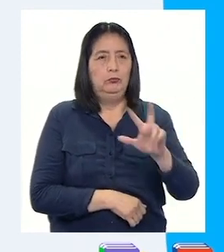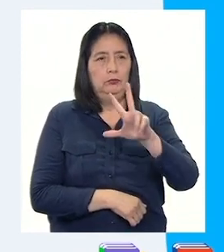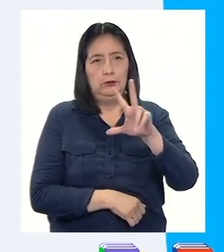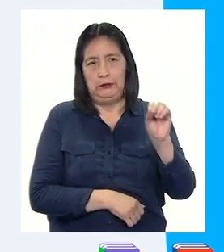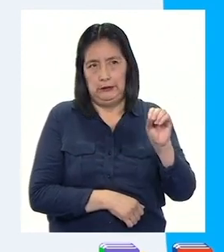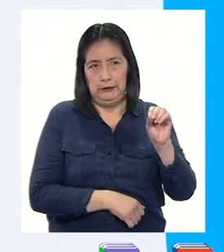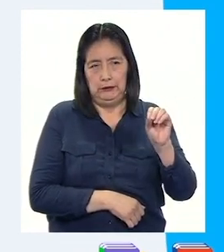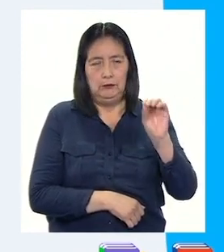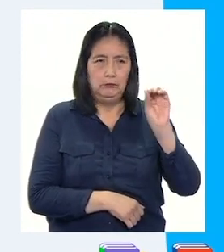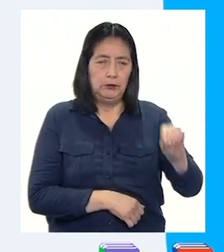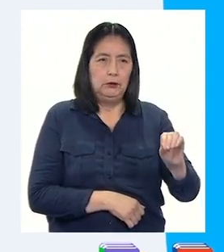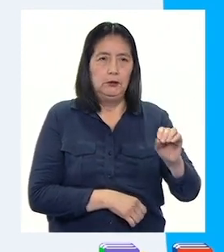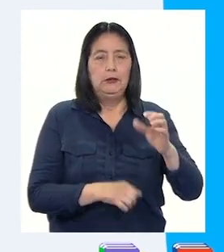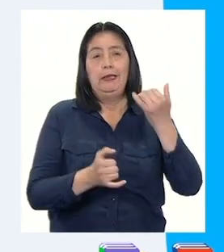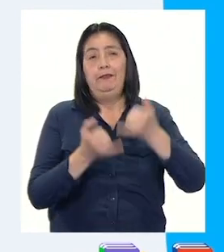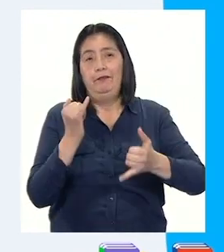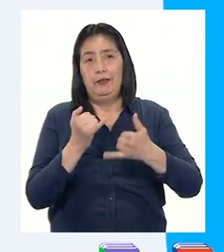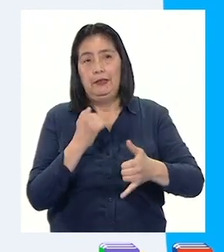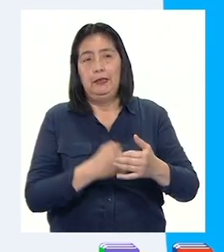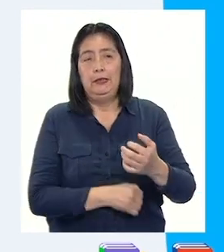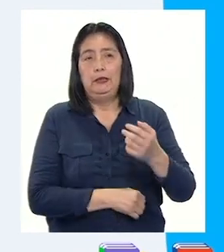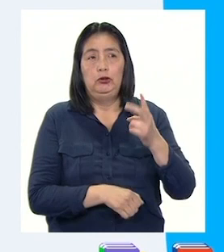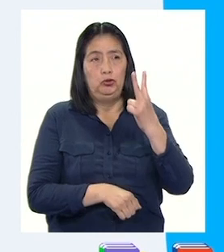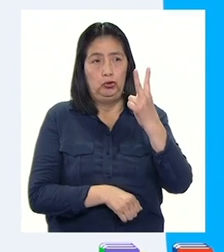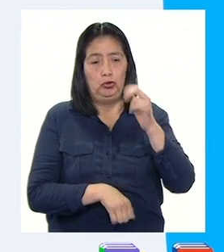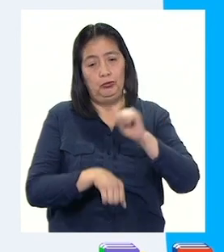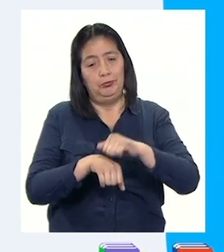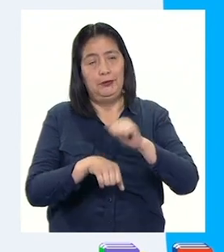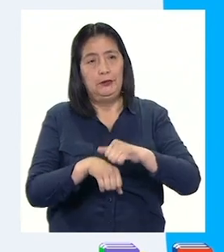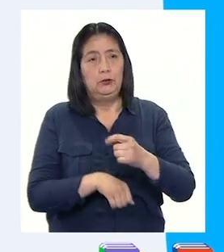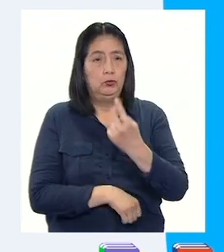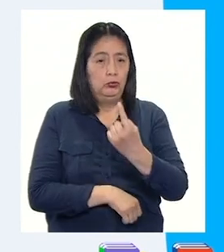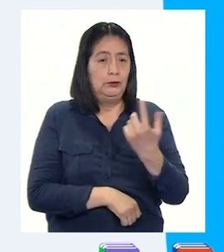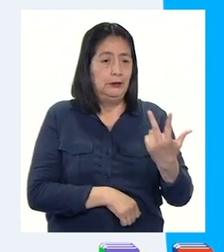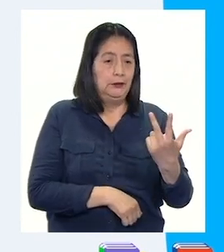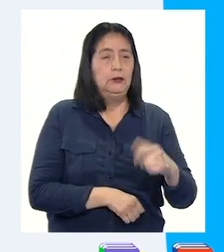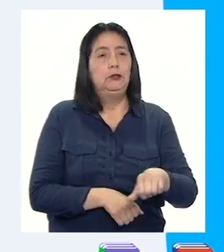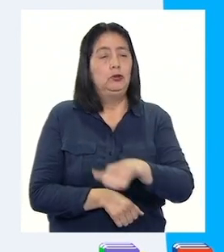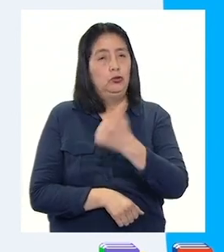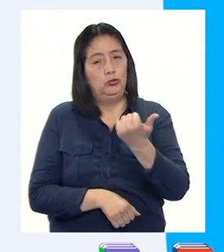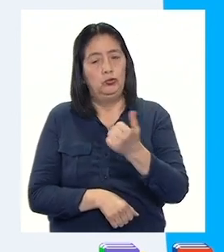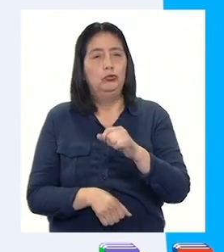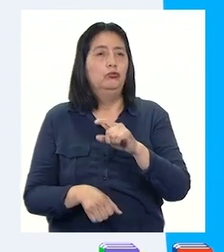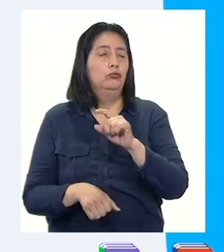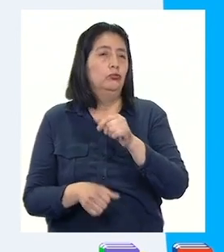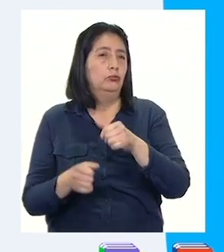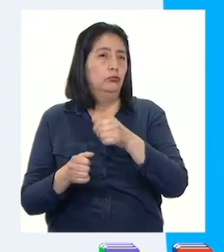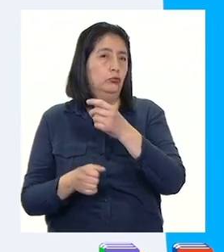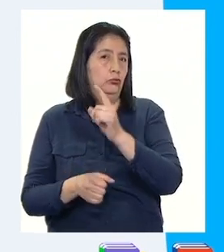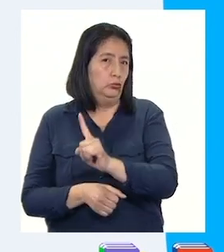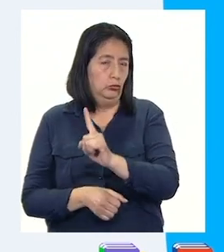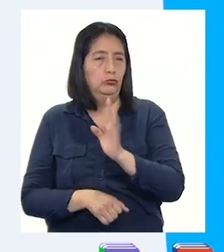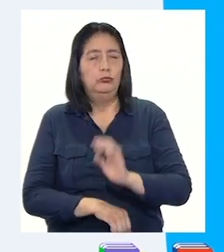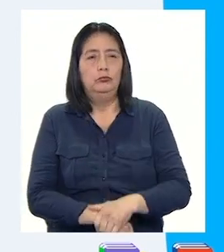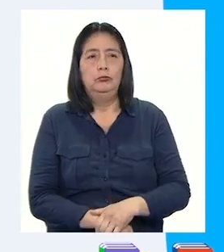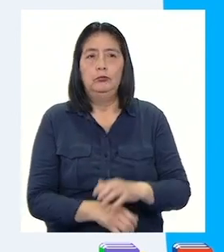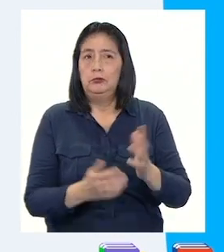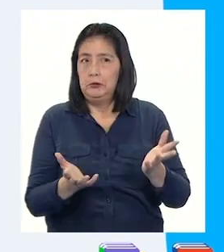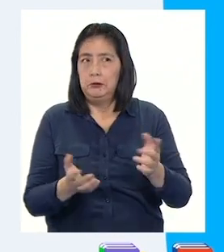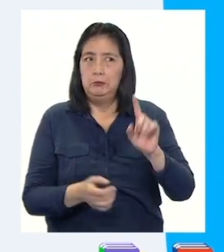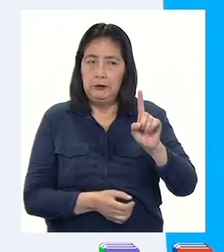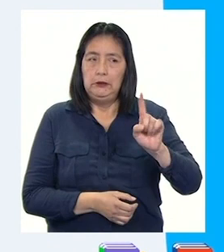30. Y luego, finalmente, dos piedritas, una en la del 3 y la otra en la casilla del 1. O